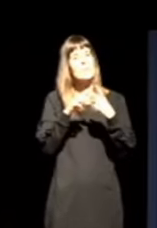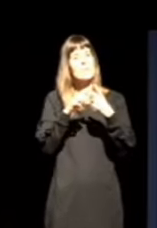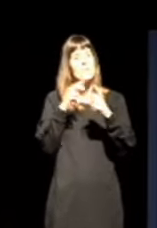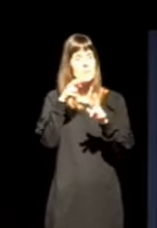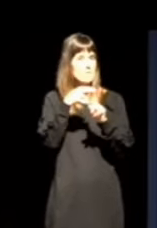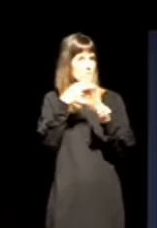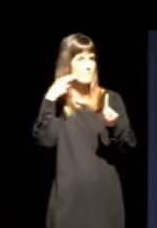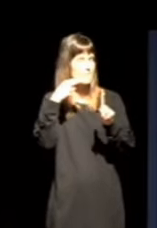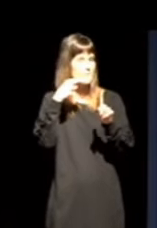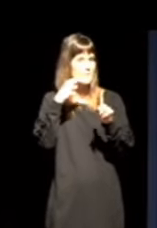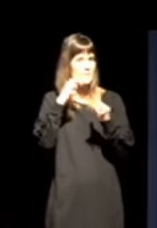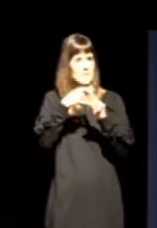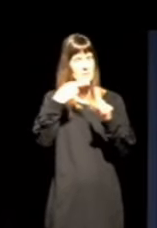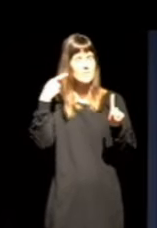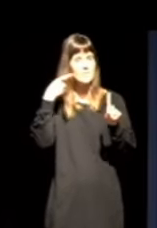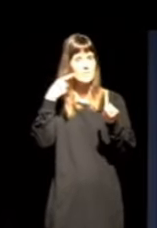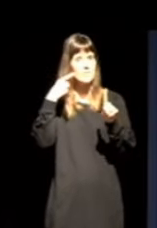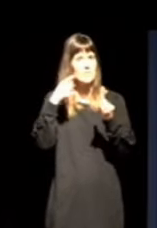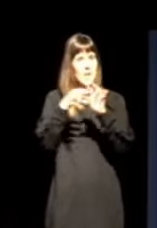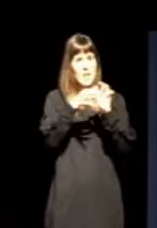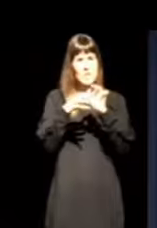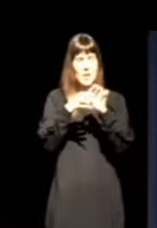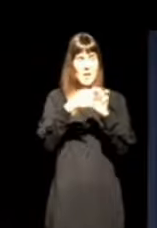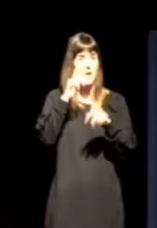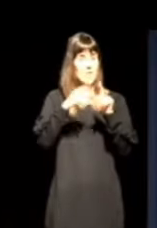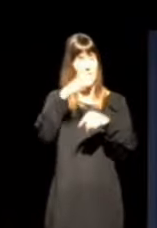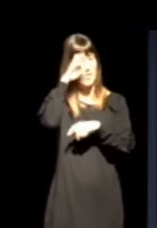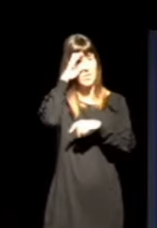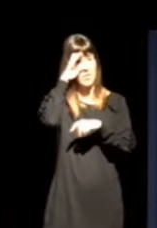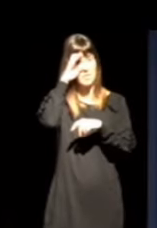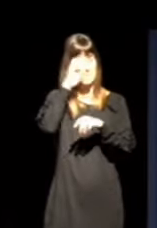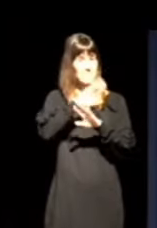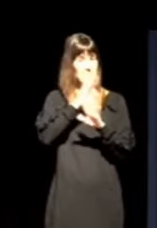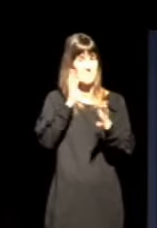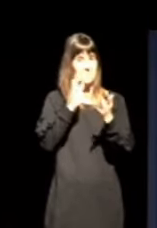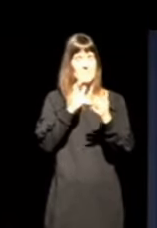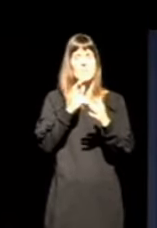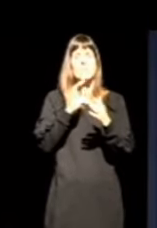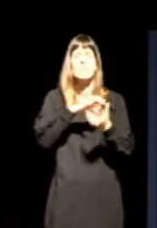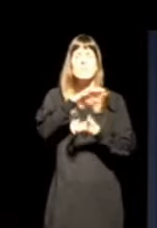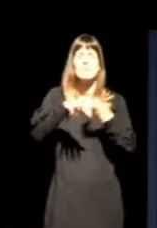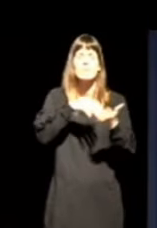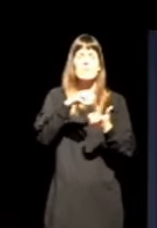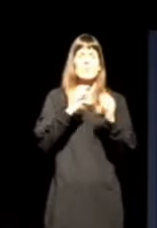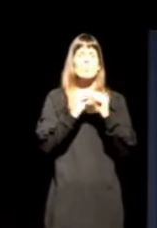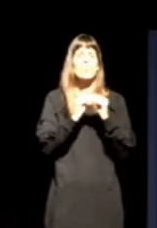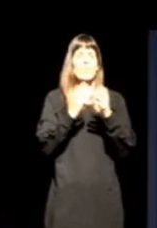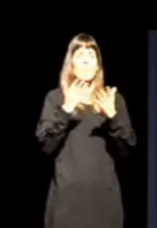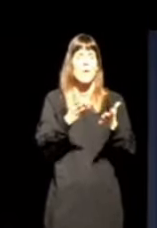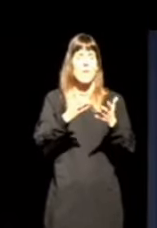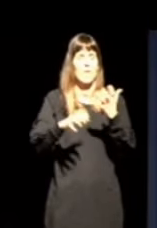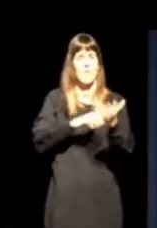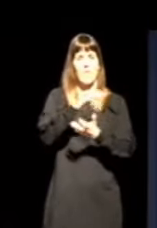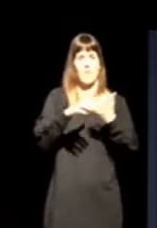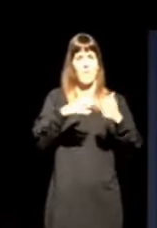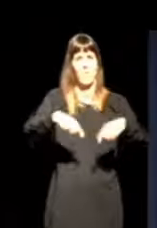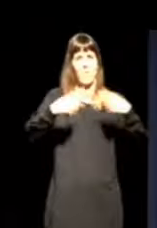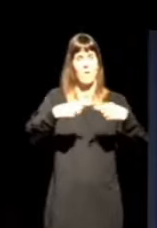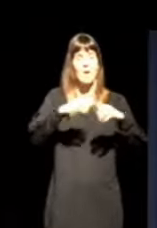no nos escuchamos, los conflictos se resuelven con violencia y a nivel